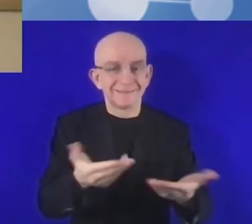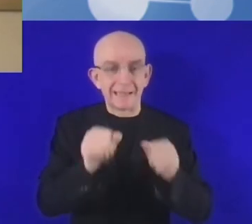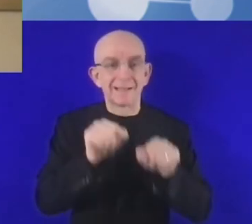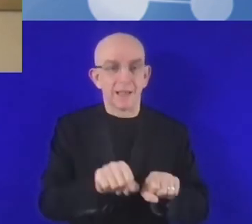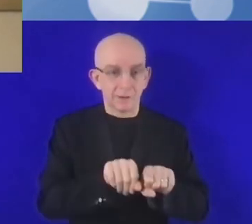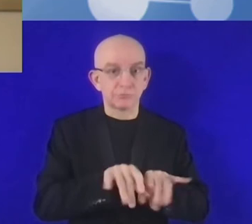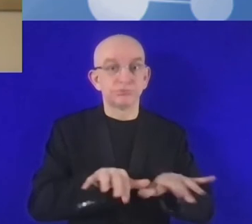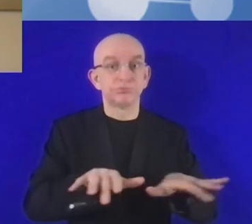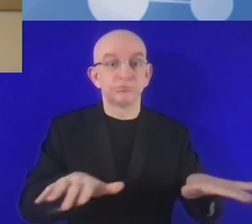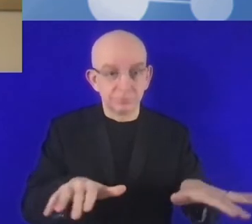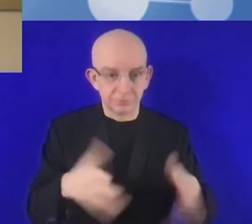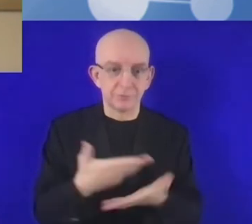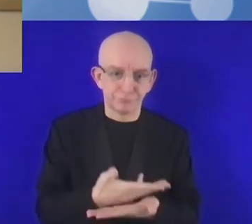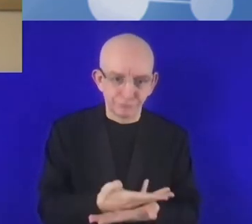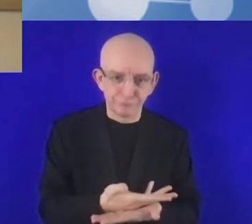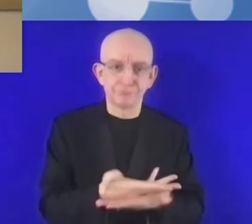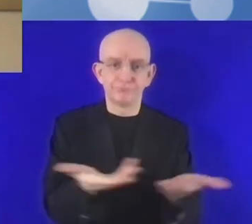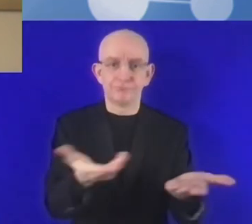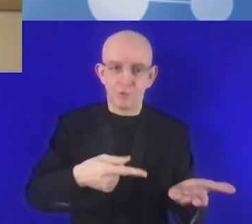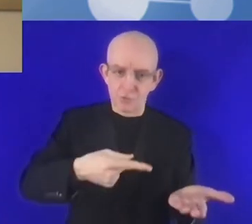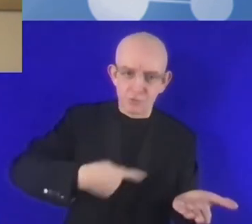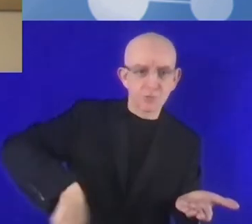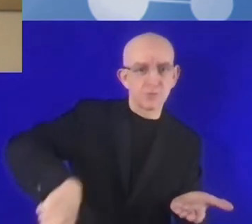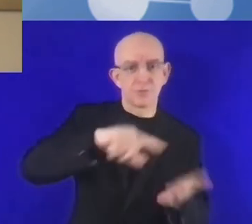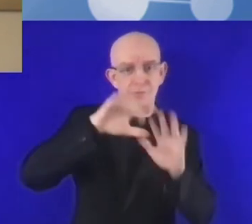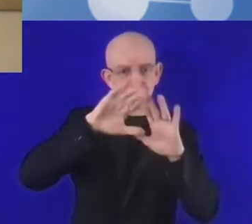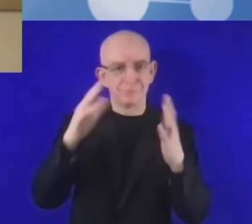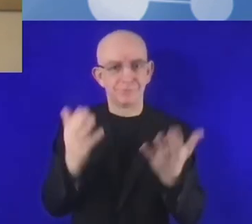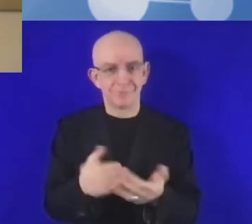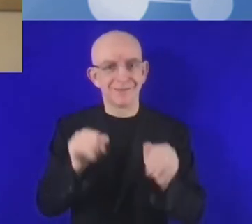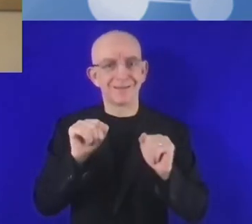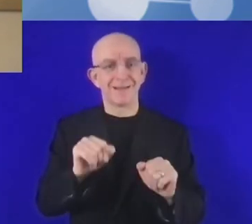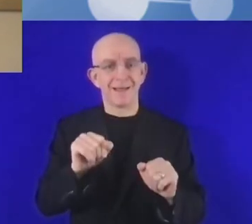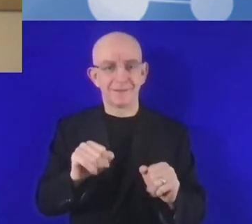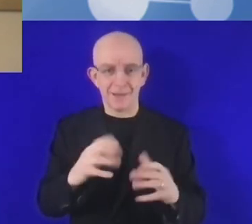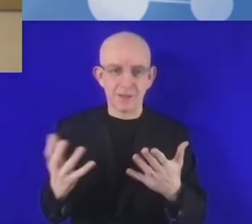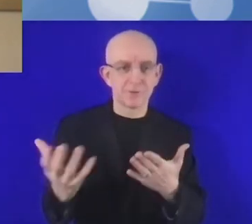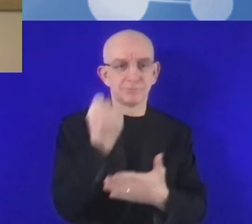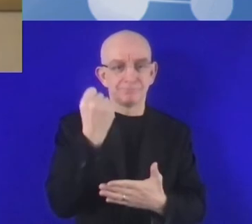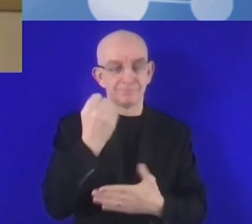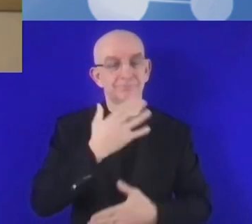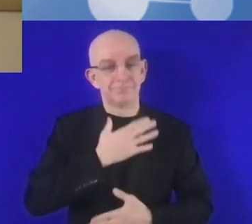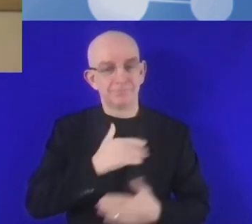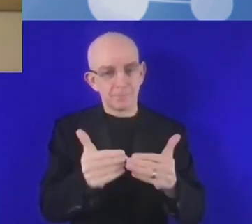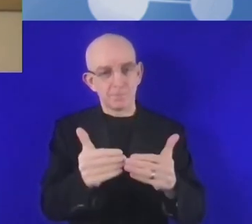Estamos convencidos de que es algo muy necesario y que hay que tratar de conseguir